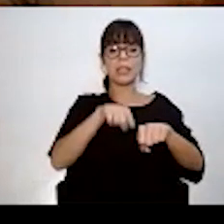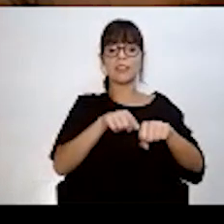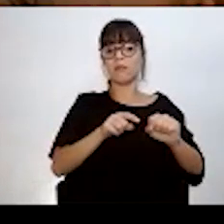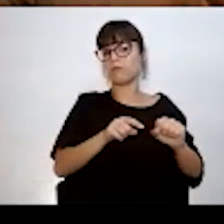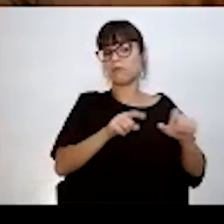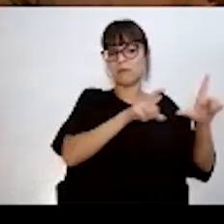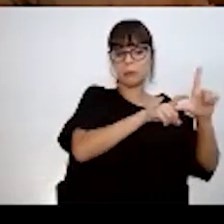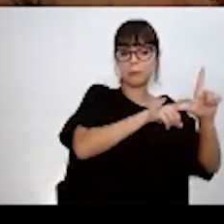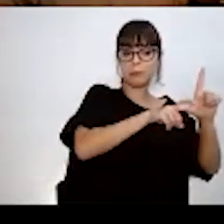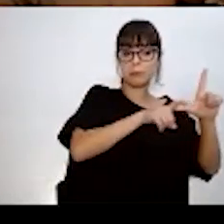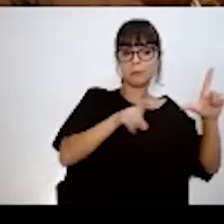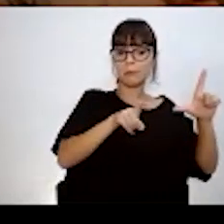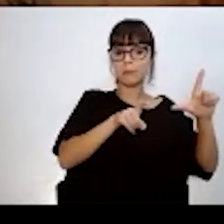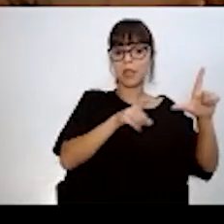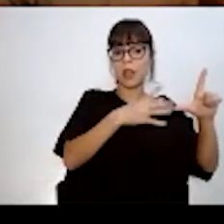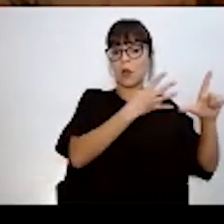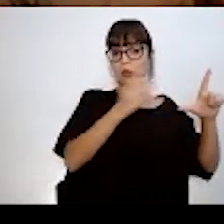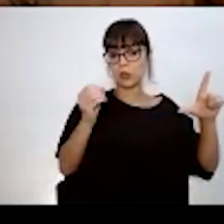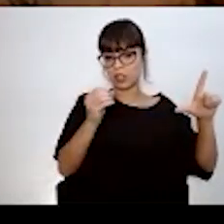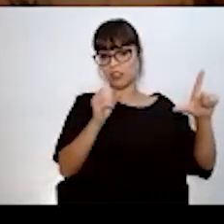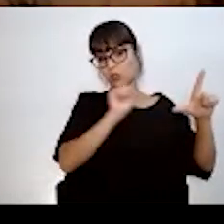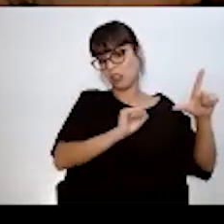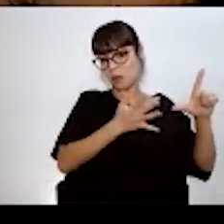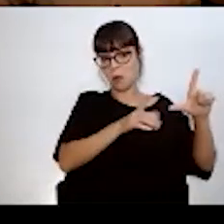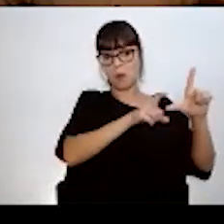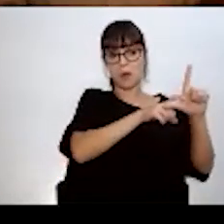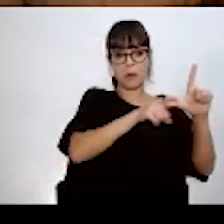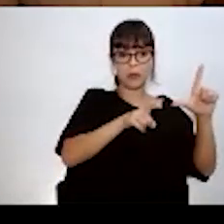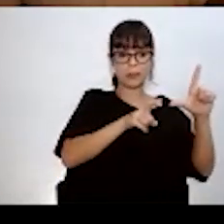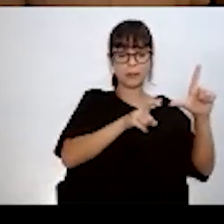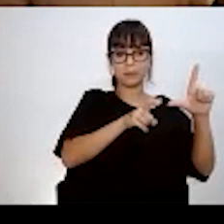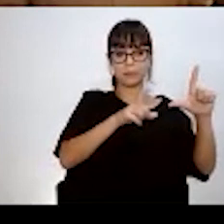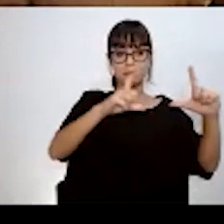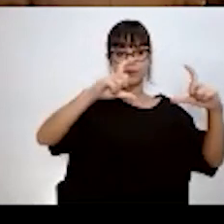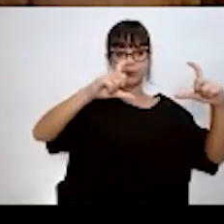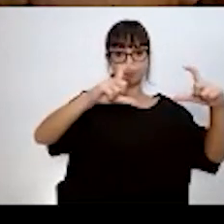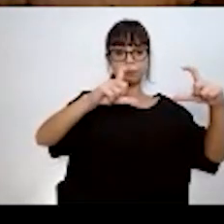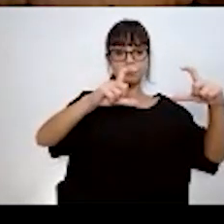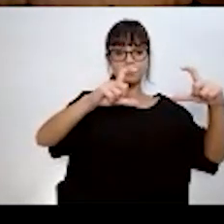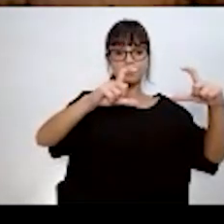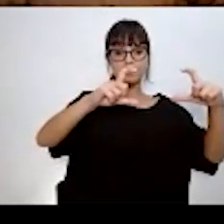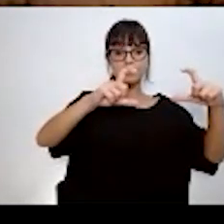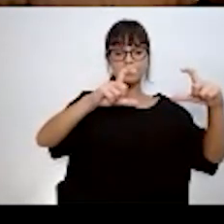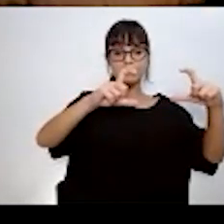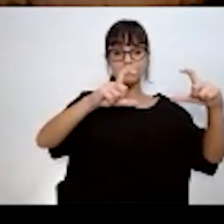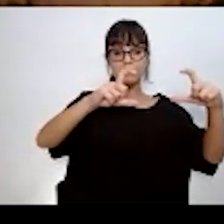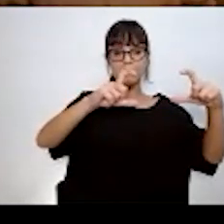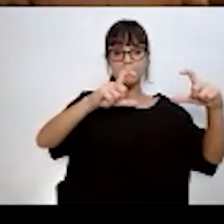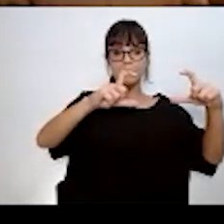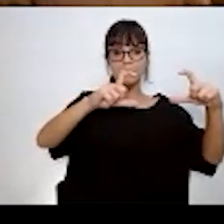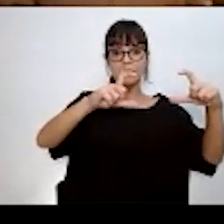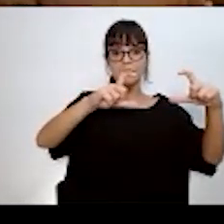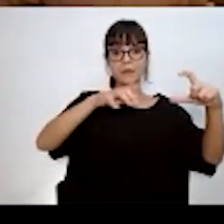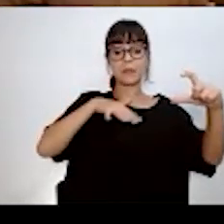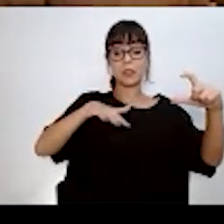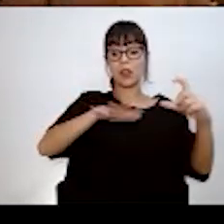que se localizan en ese primer tramo de la gráfica constituyen a poblaciones que están asentadas en el interior de